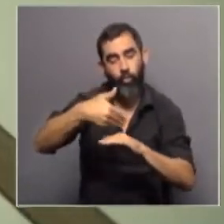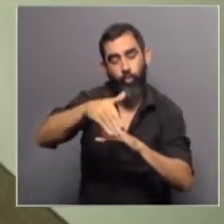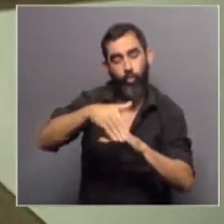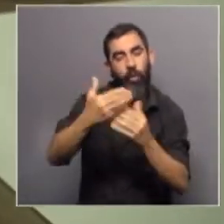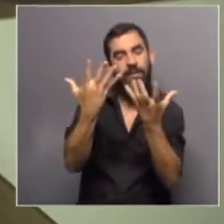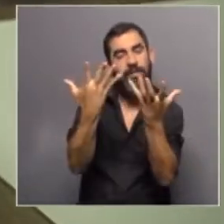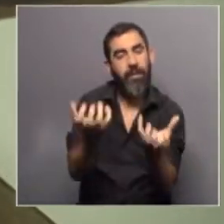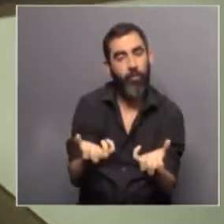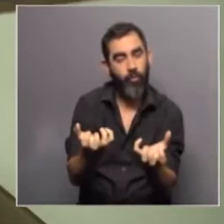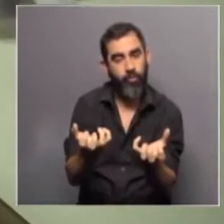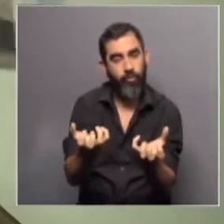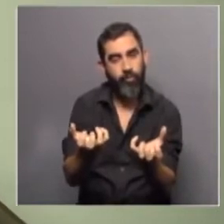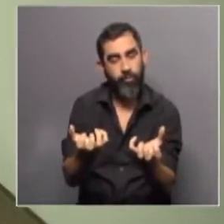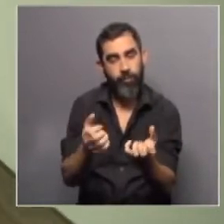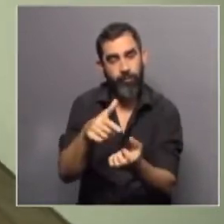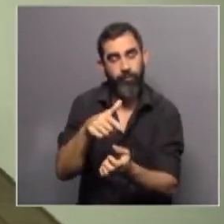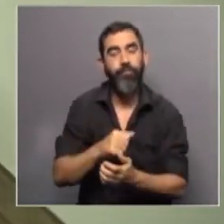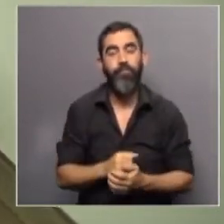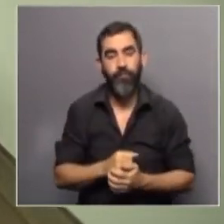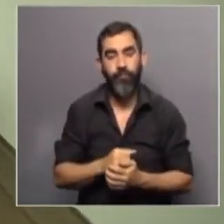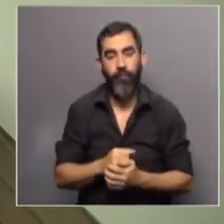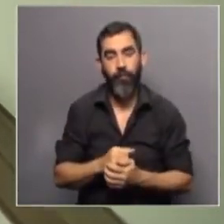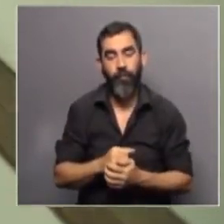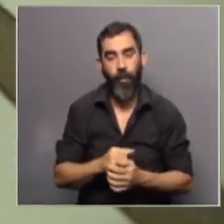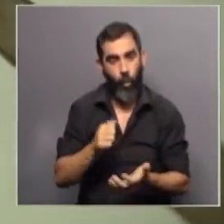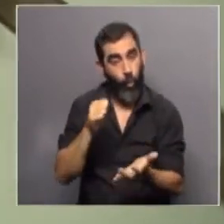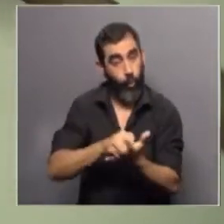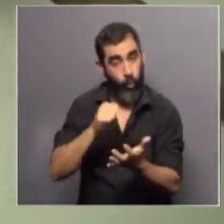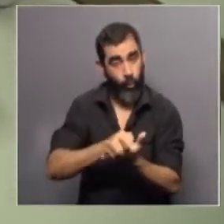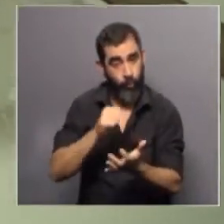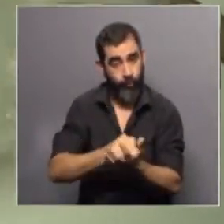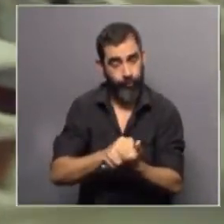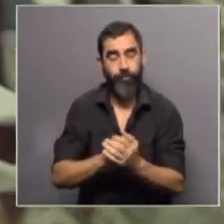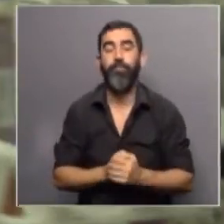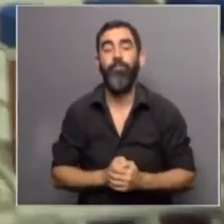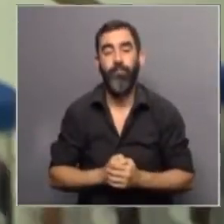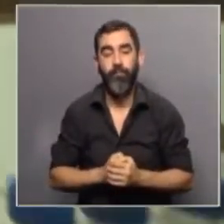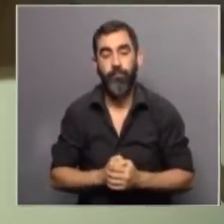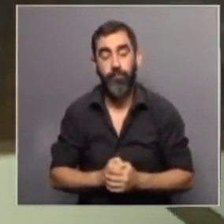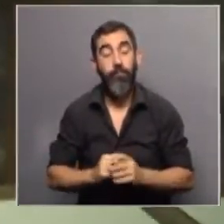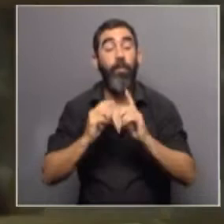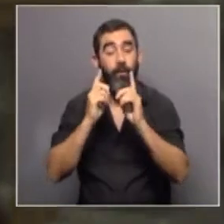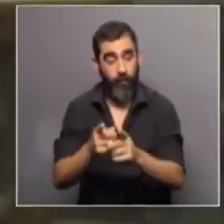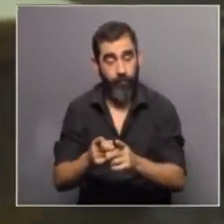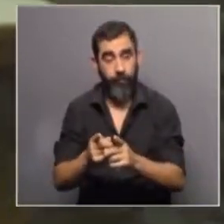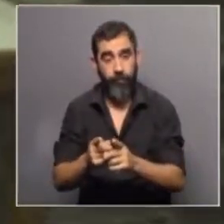secado en spray, que es una forma sólida, pero también vamos a